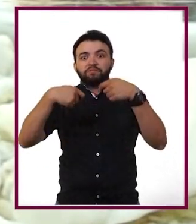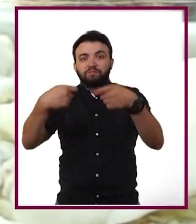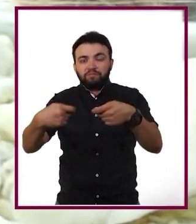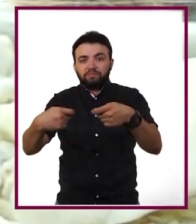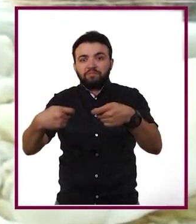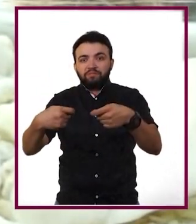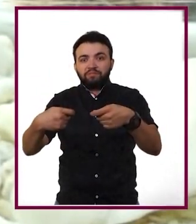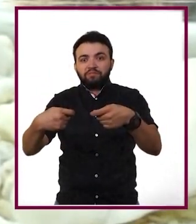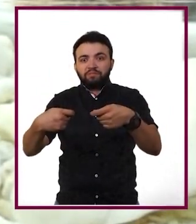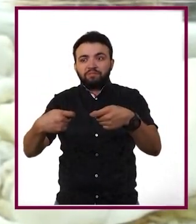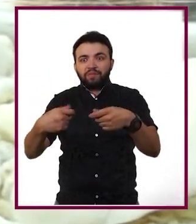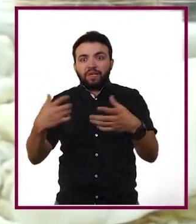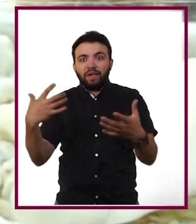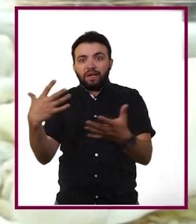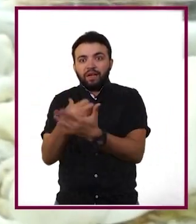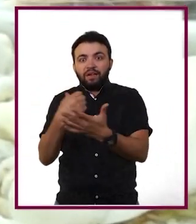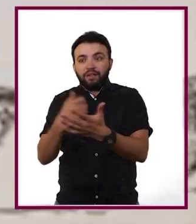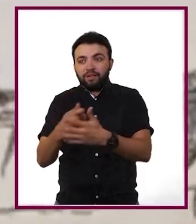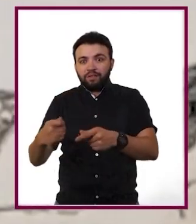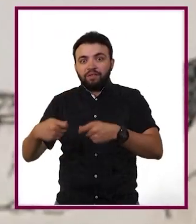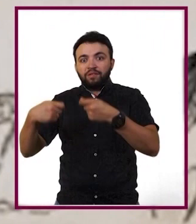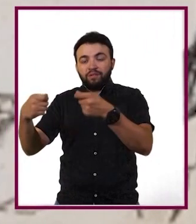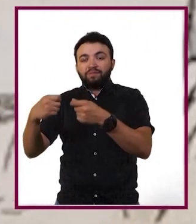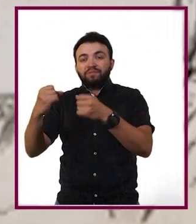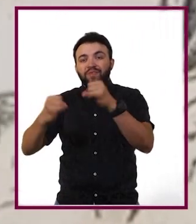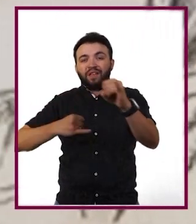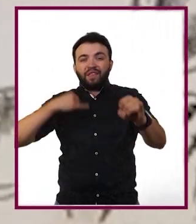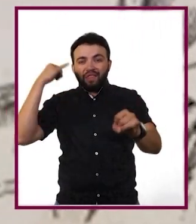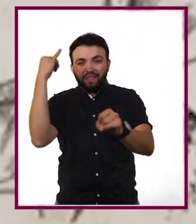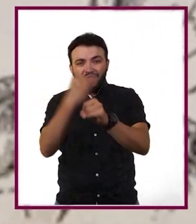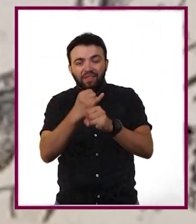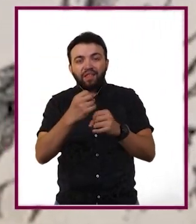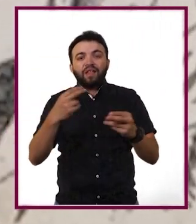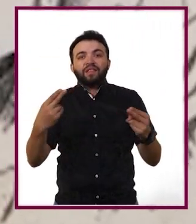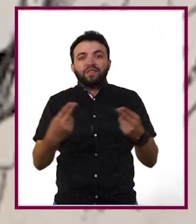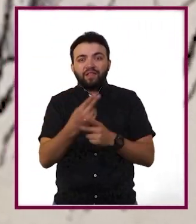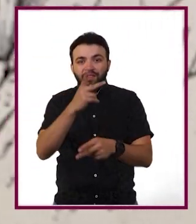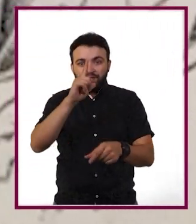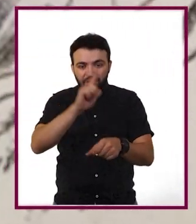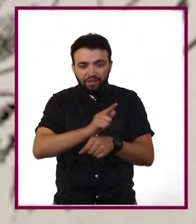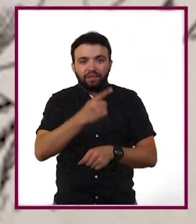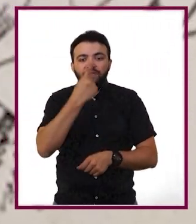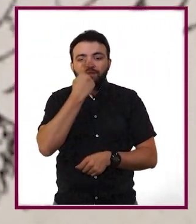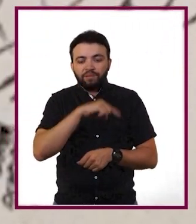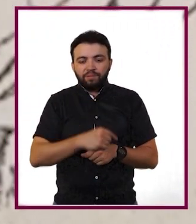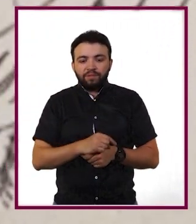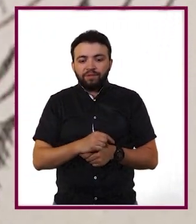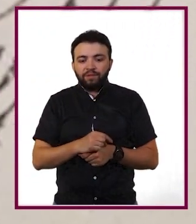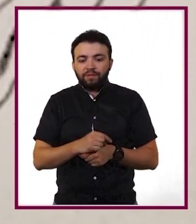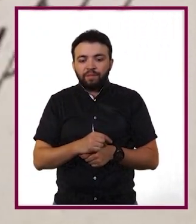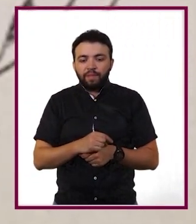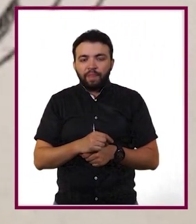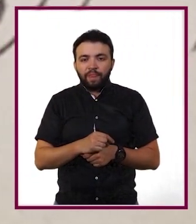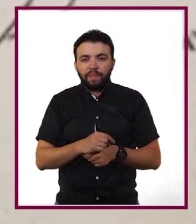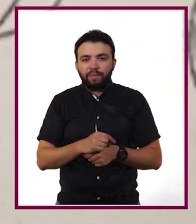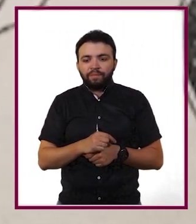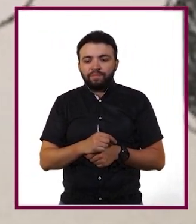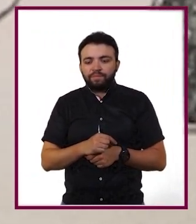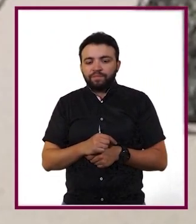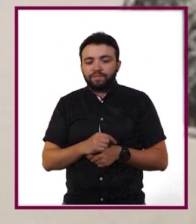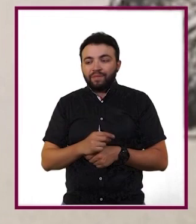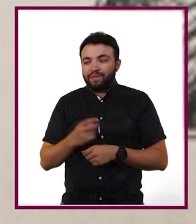internacionales, al grado que, porque fue una aportación importantísima, al grado que entonces a